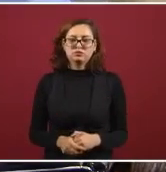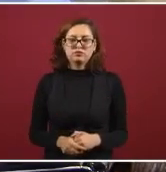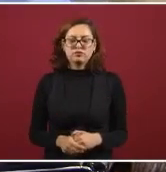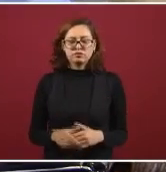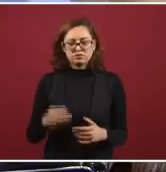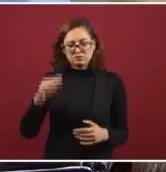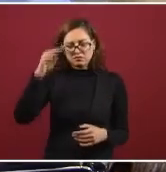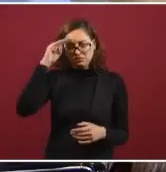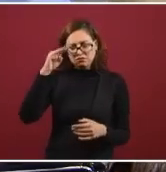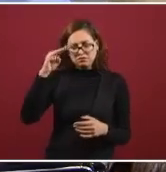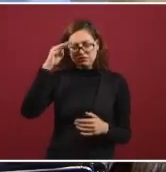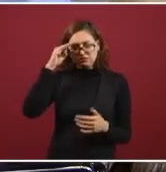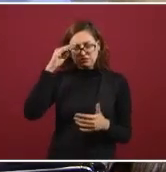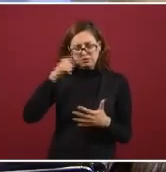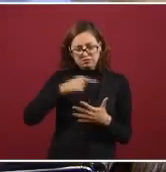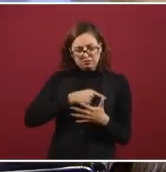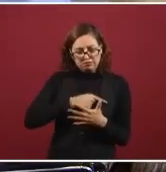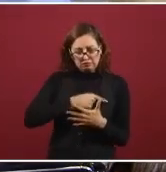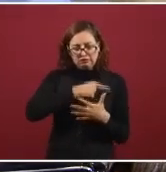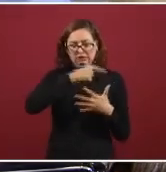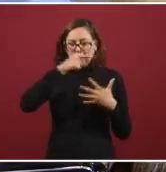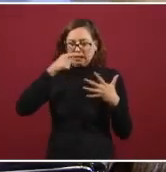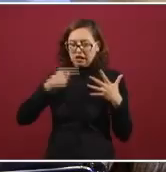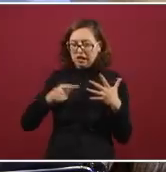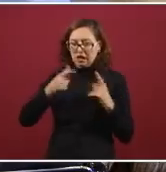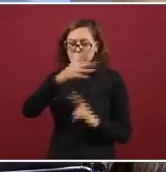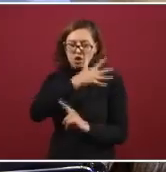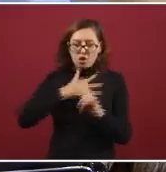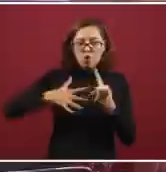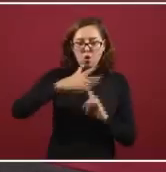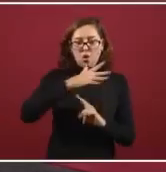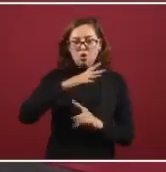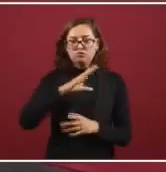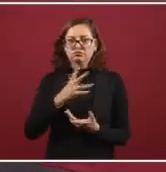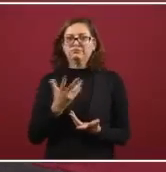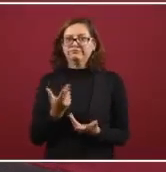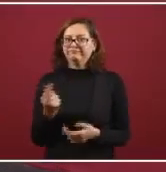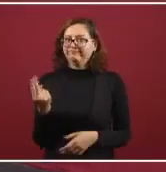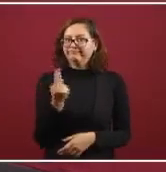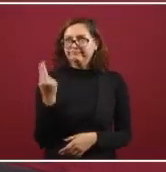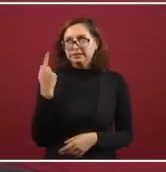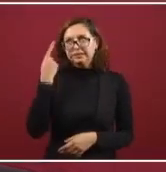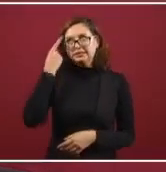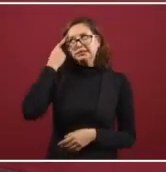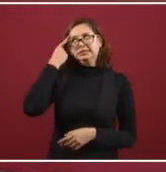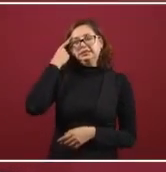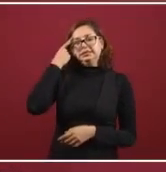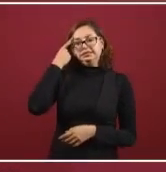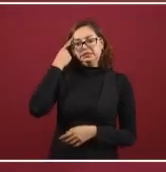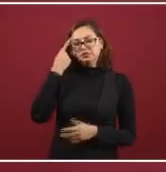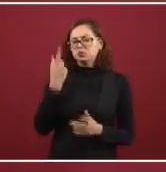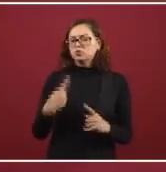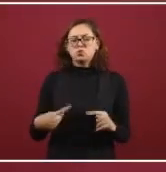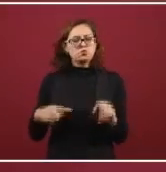sino tener todos los elementos. Por eso, qué bien que, aunque nos